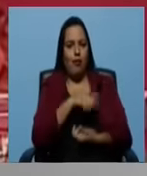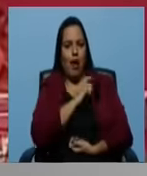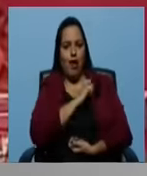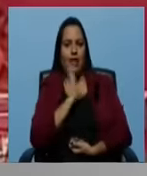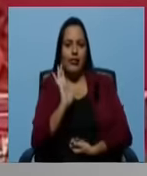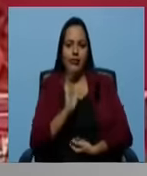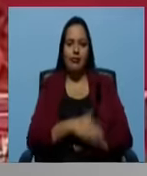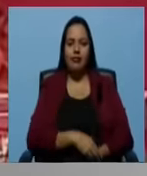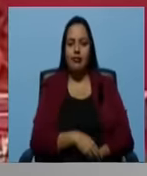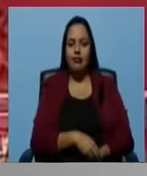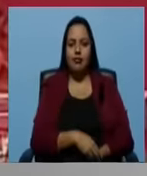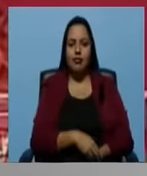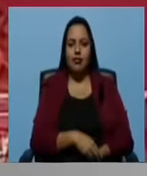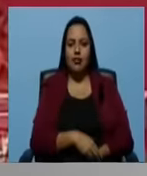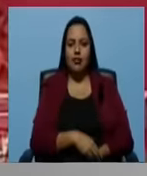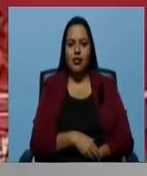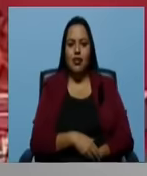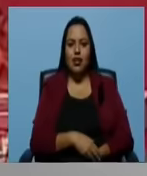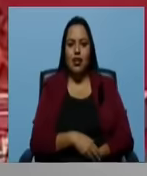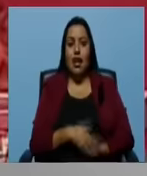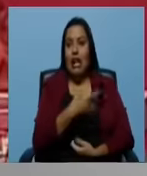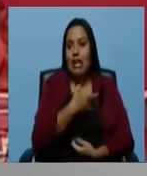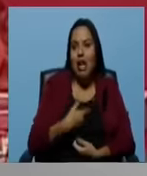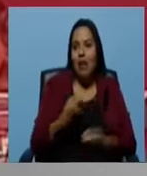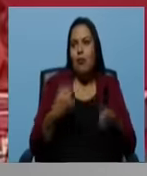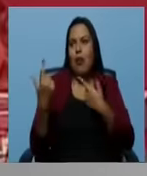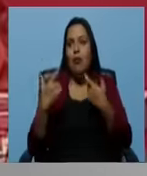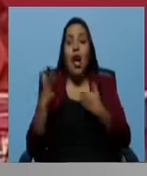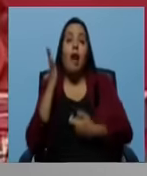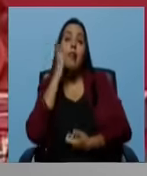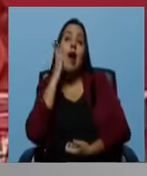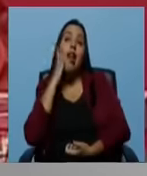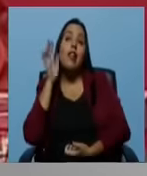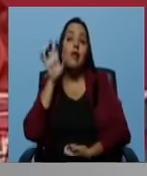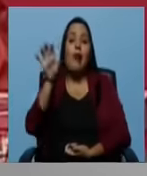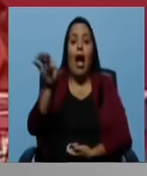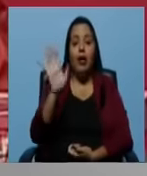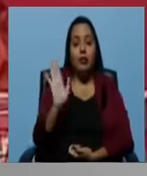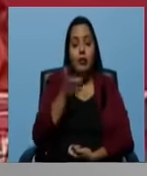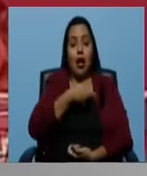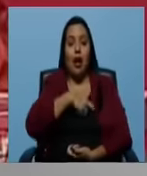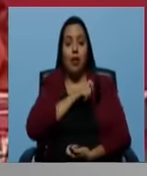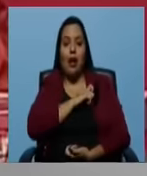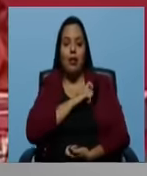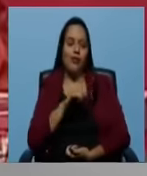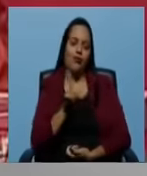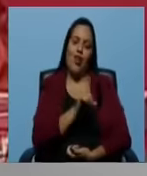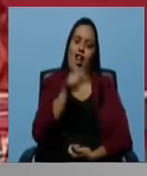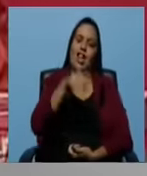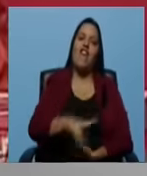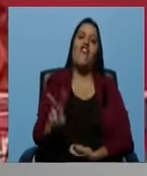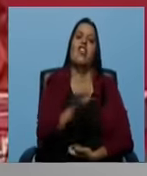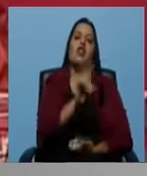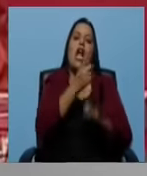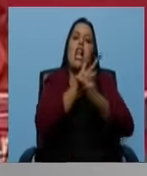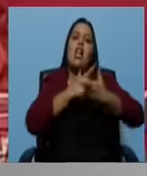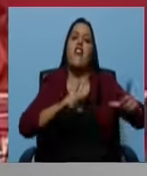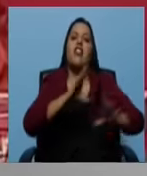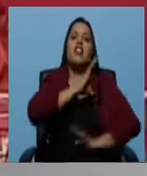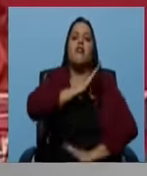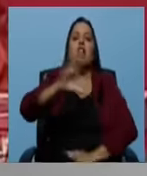Nos quedan dos o tres que están ansiosos por irse para allá, para su madre patria. Venezuela es libre, es soberana,